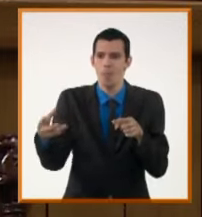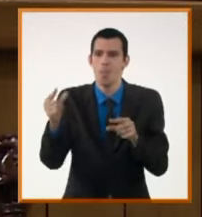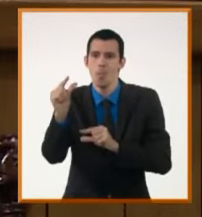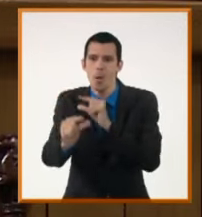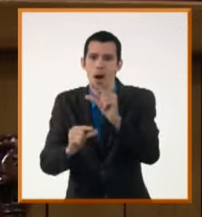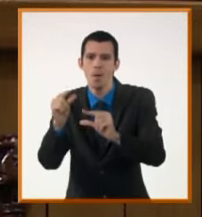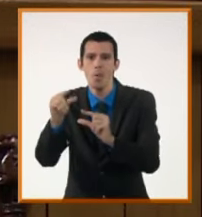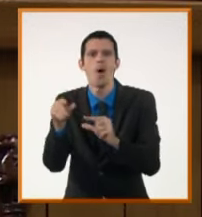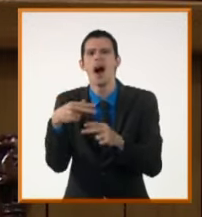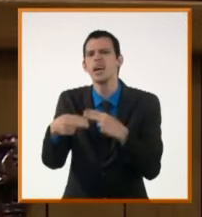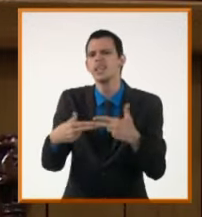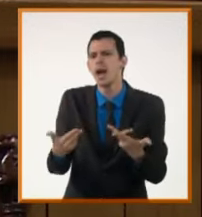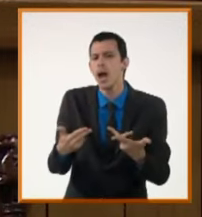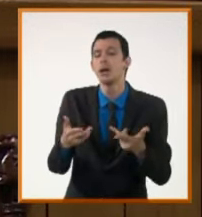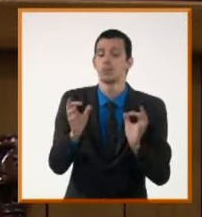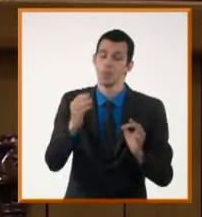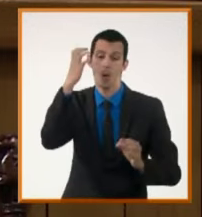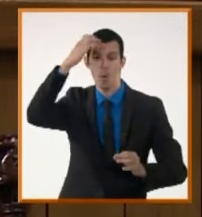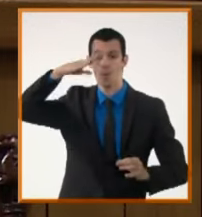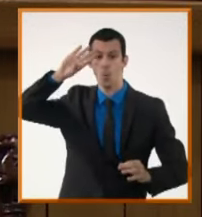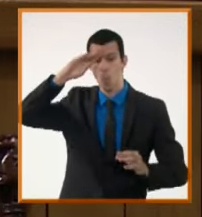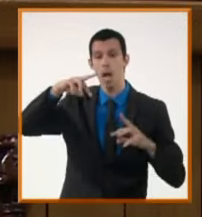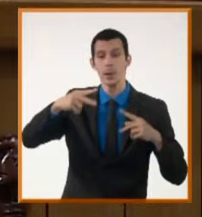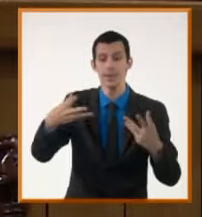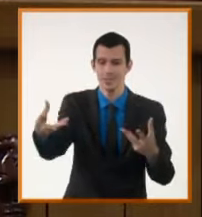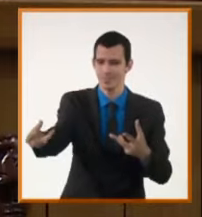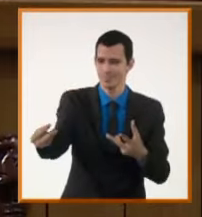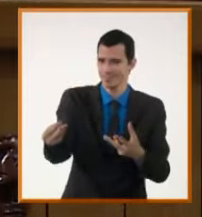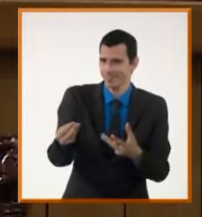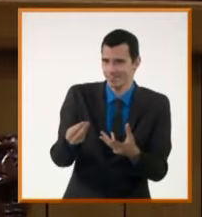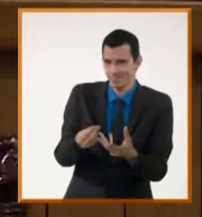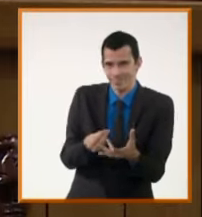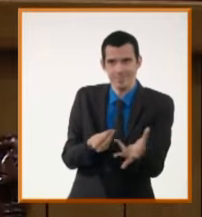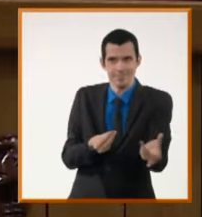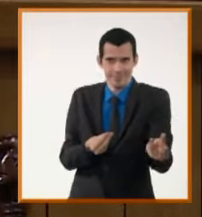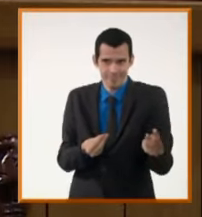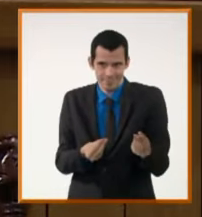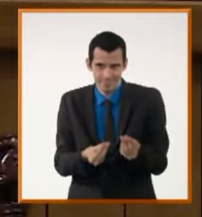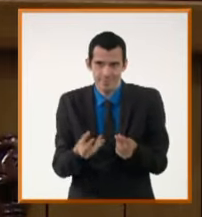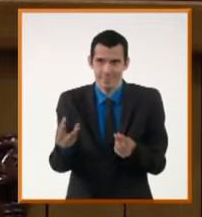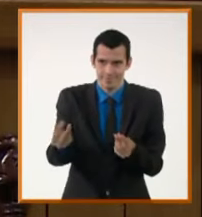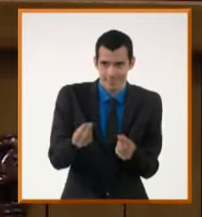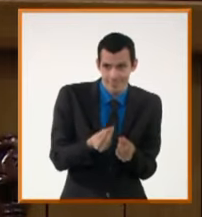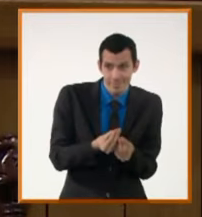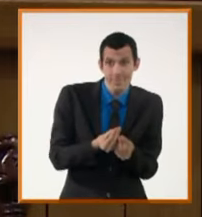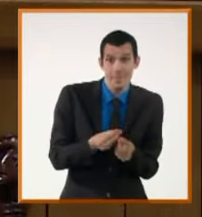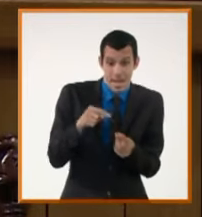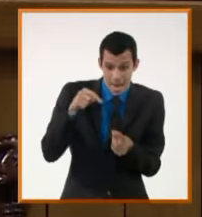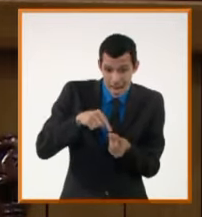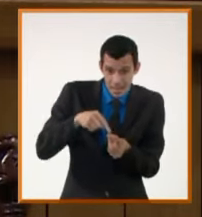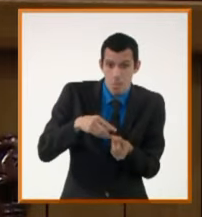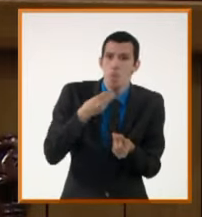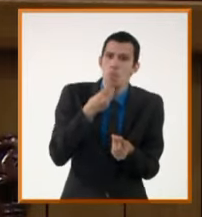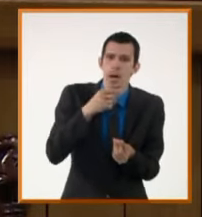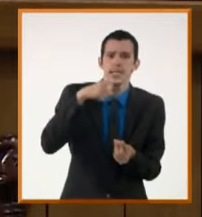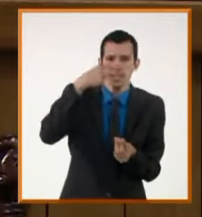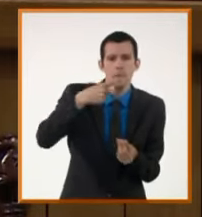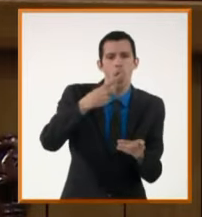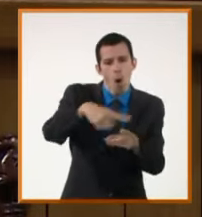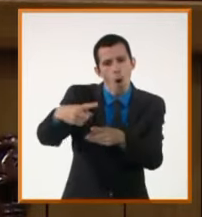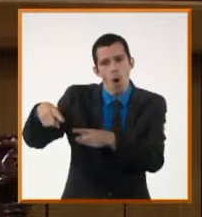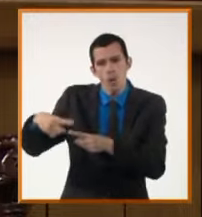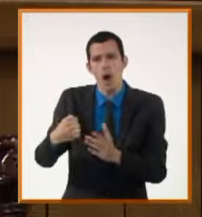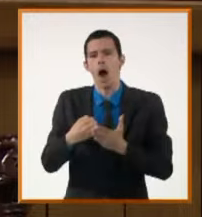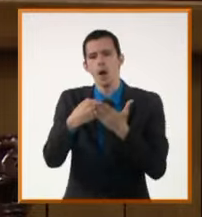programas sociales. Y es una cuestión que nosotros iremos implementando. Pero nosotros no podemos